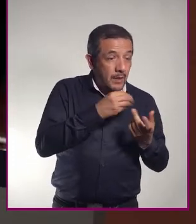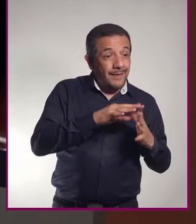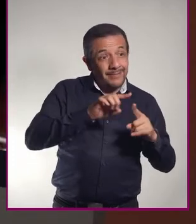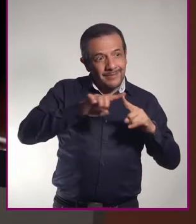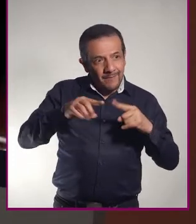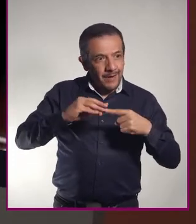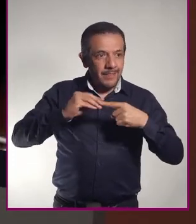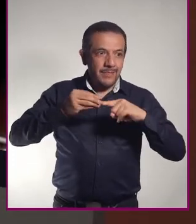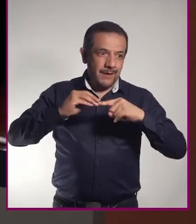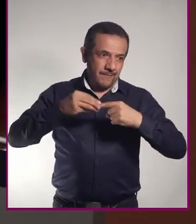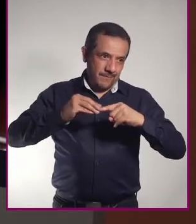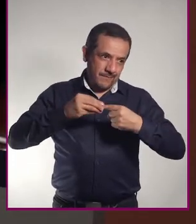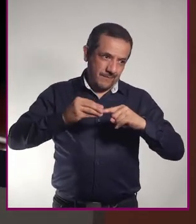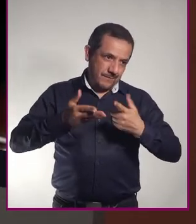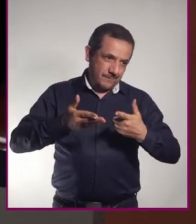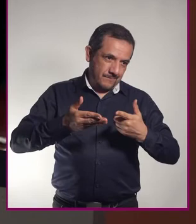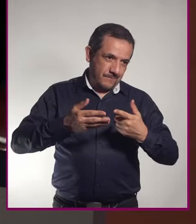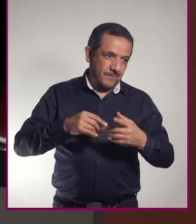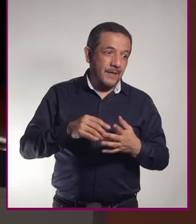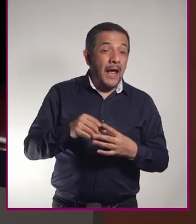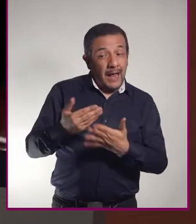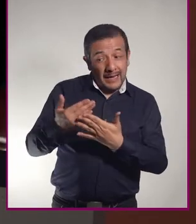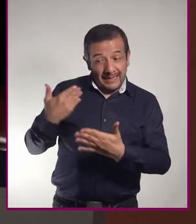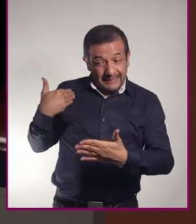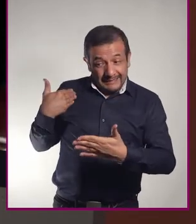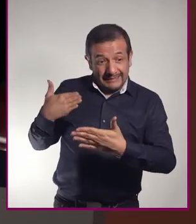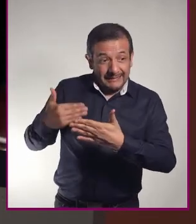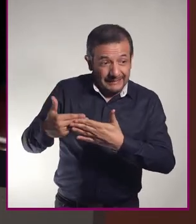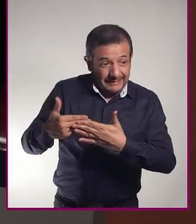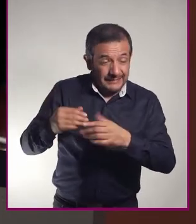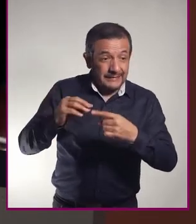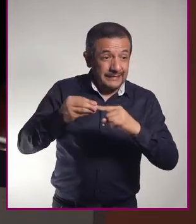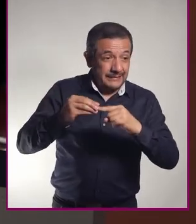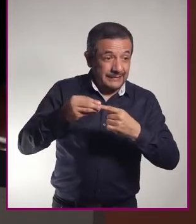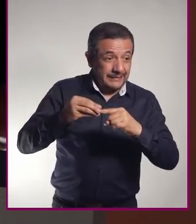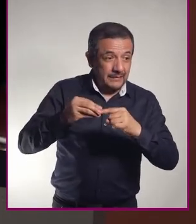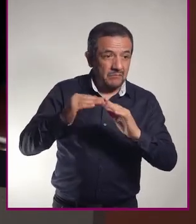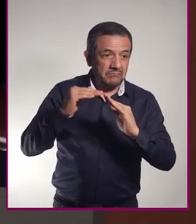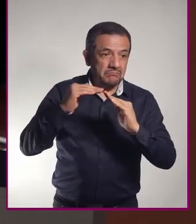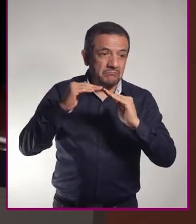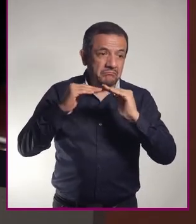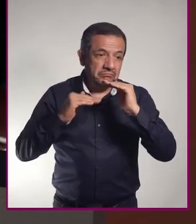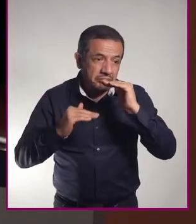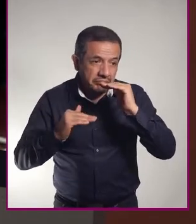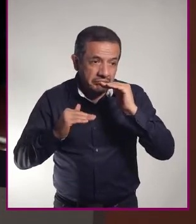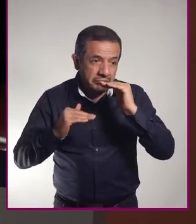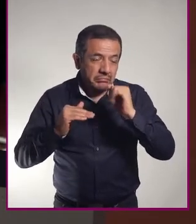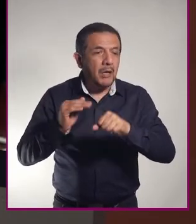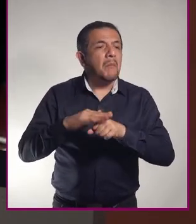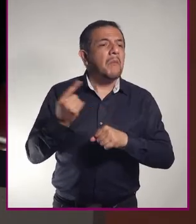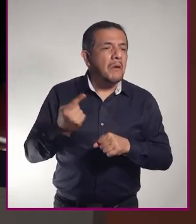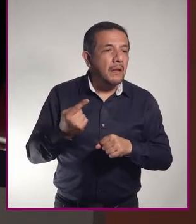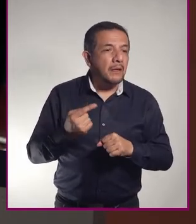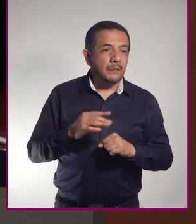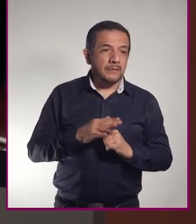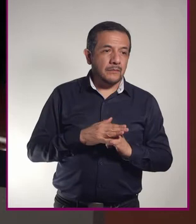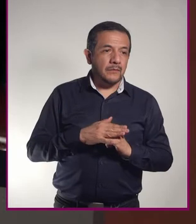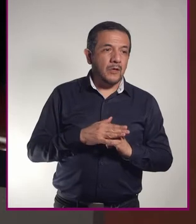frijol. Desafortunadamente en los últimos años su consumo ha ido hacia la baja debido